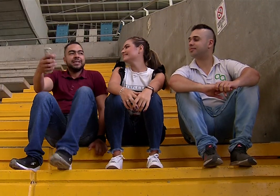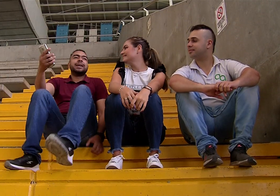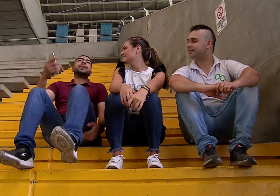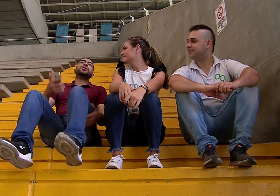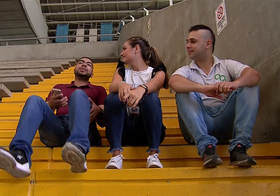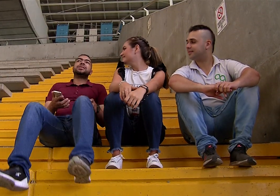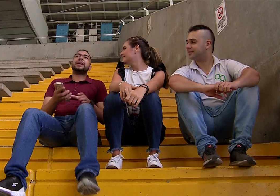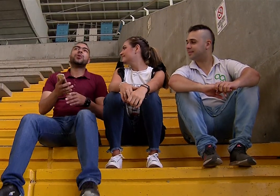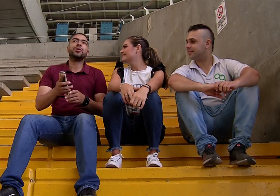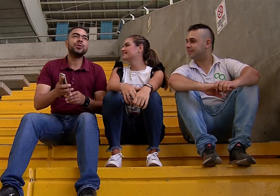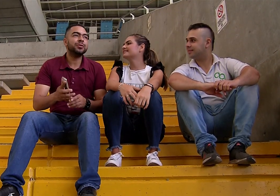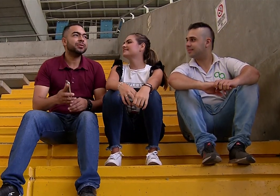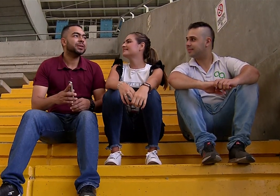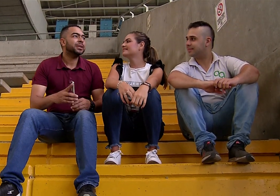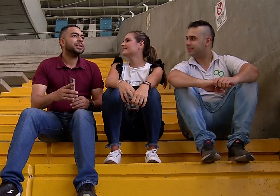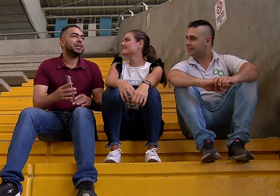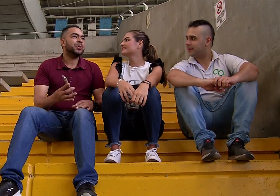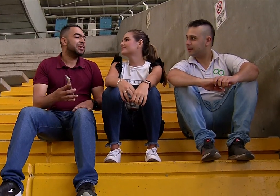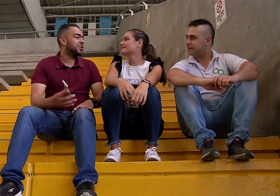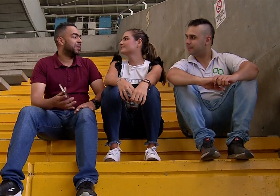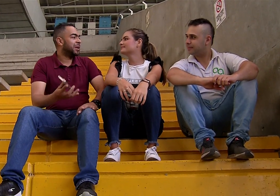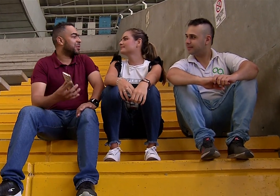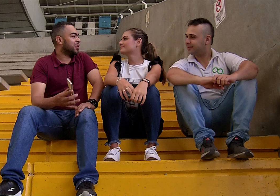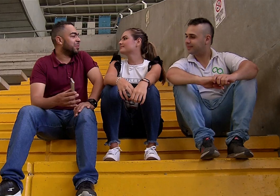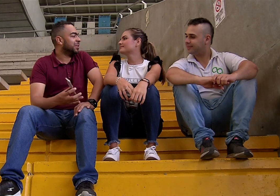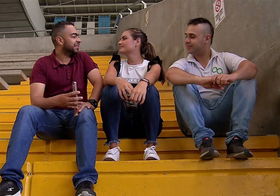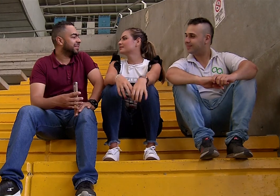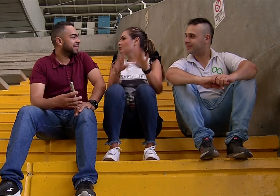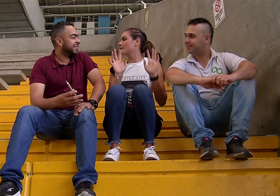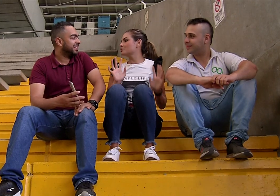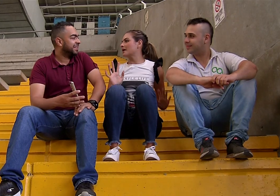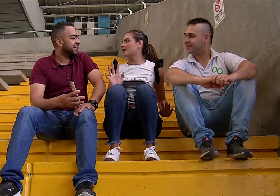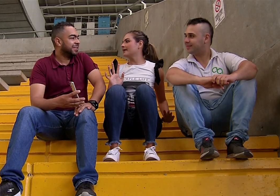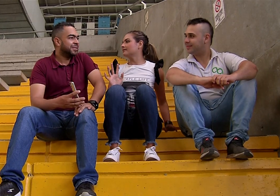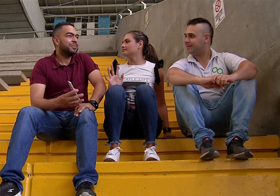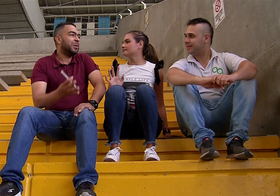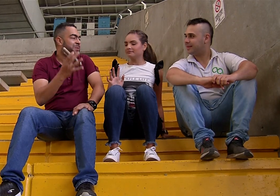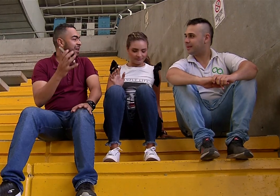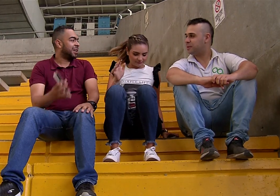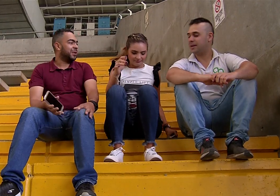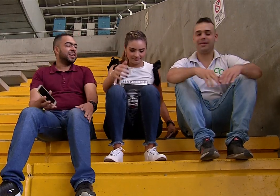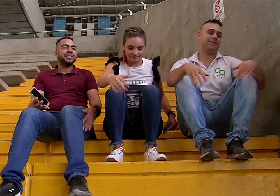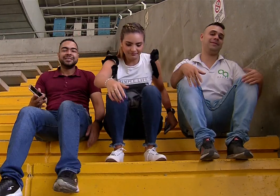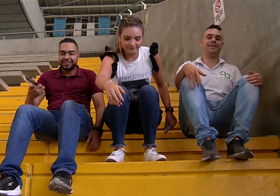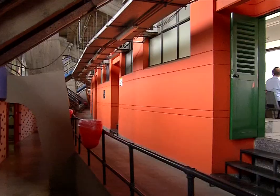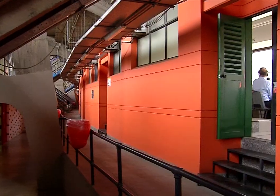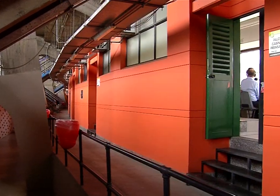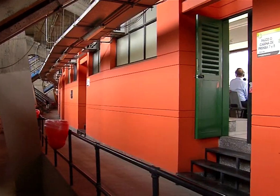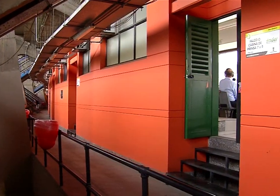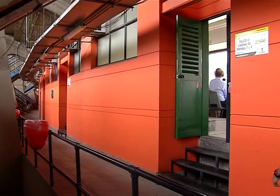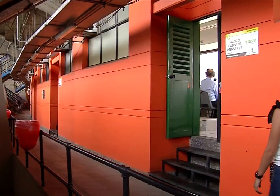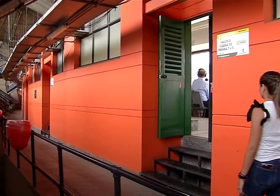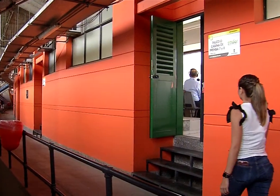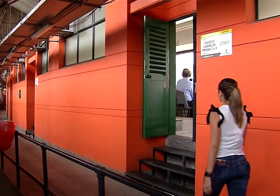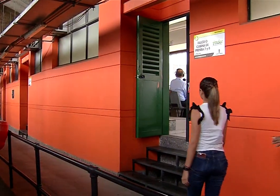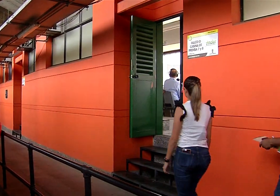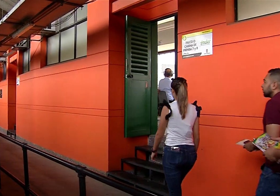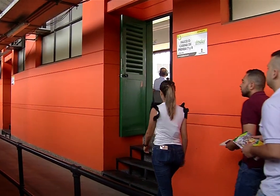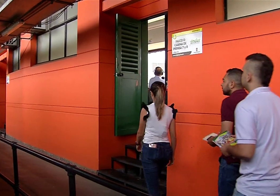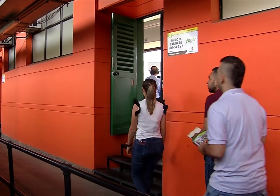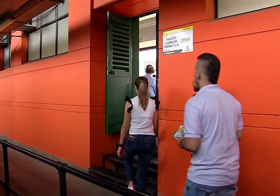Listo, Cata, ya con este audio estamos listos para el programa. Entonces, ¿vamos para la cabina? Vamos para la cabina.